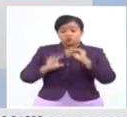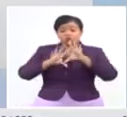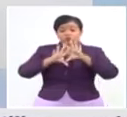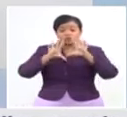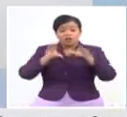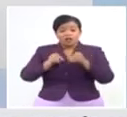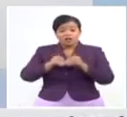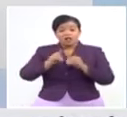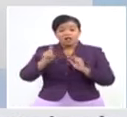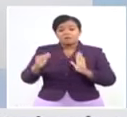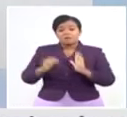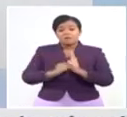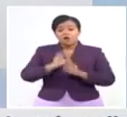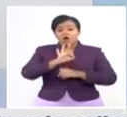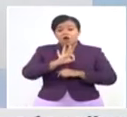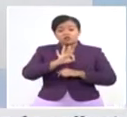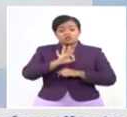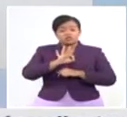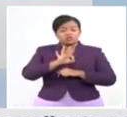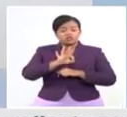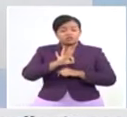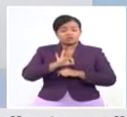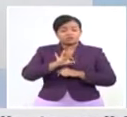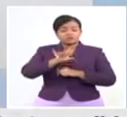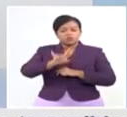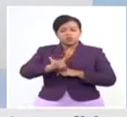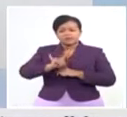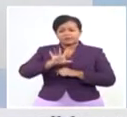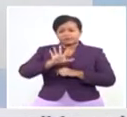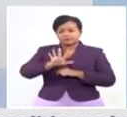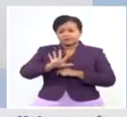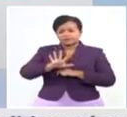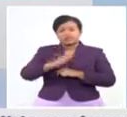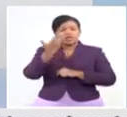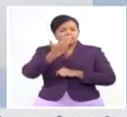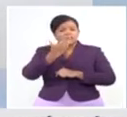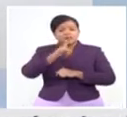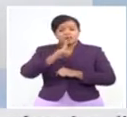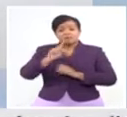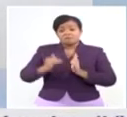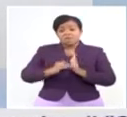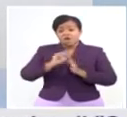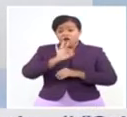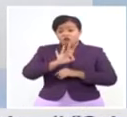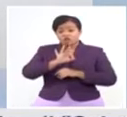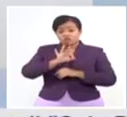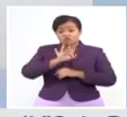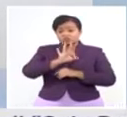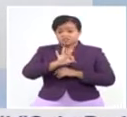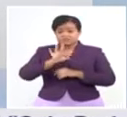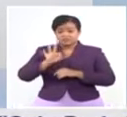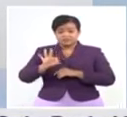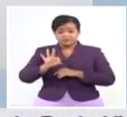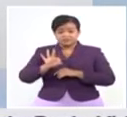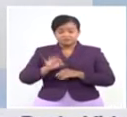1.885, pero además de eso, de esos 1.885, 231 menores de un